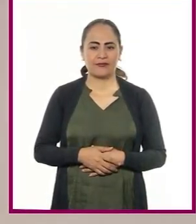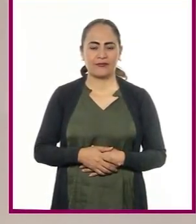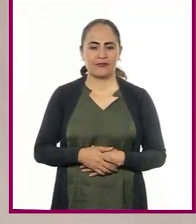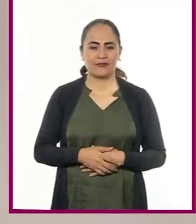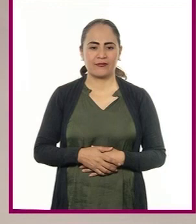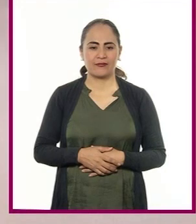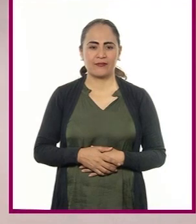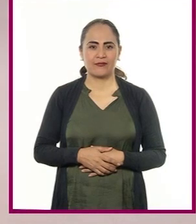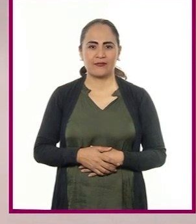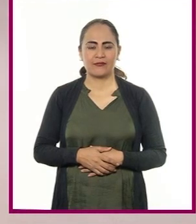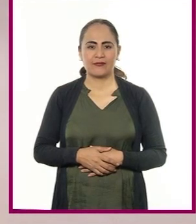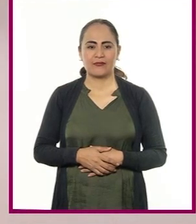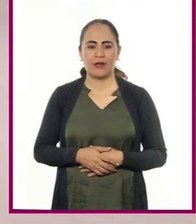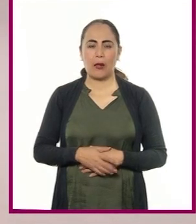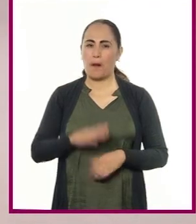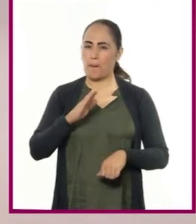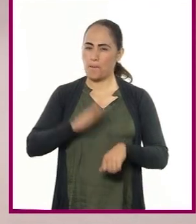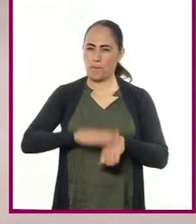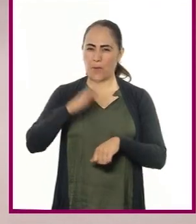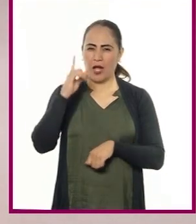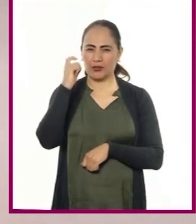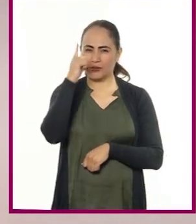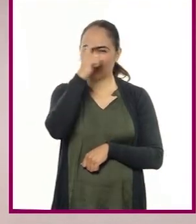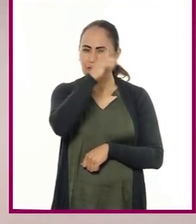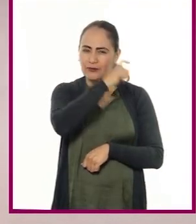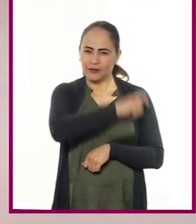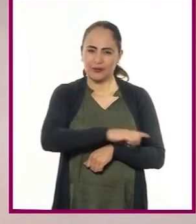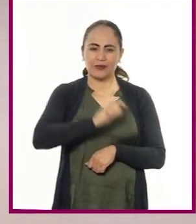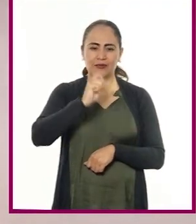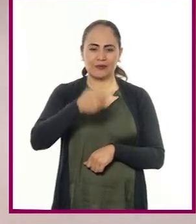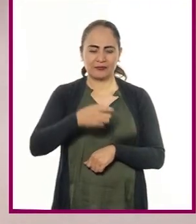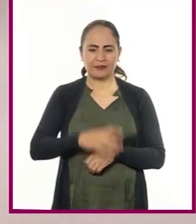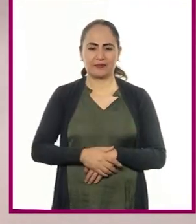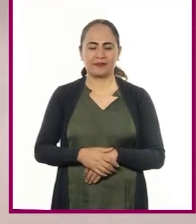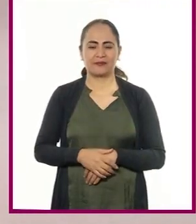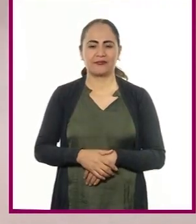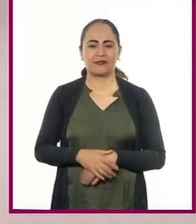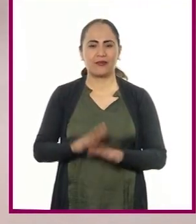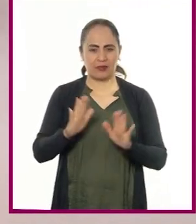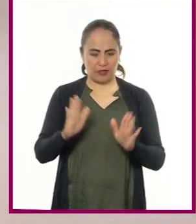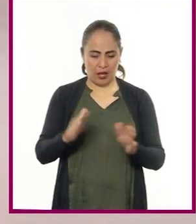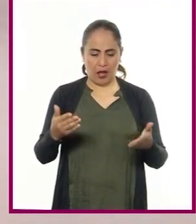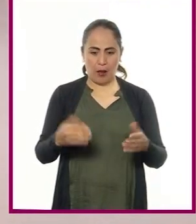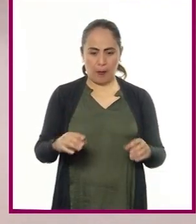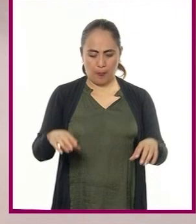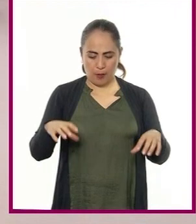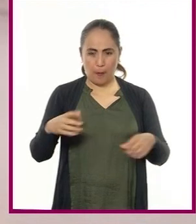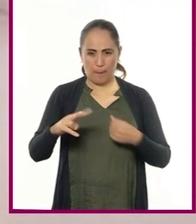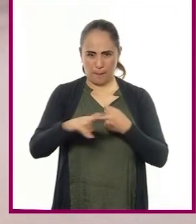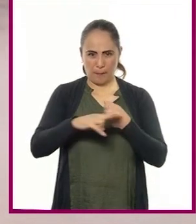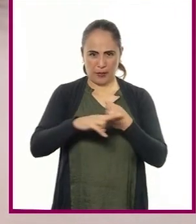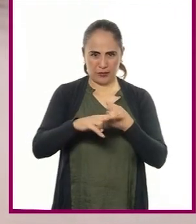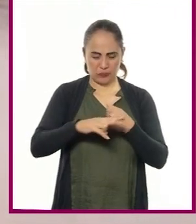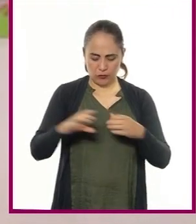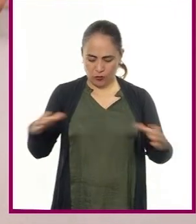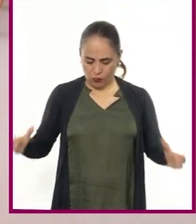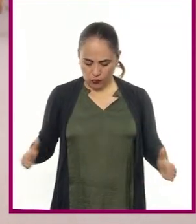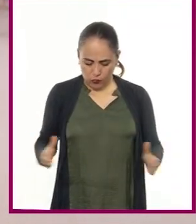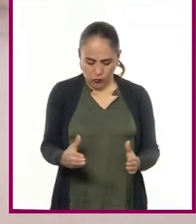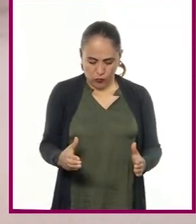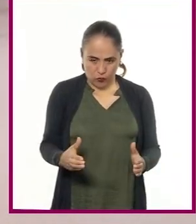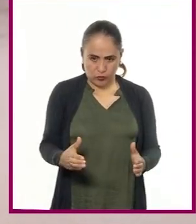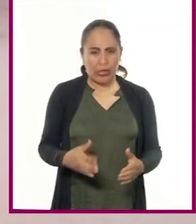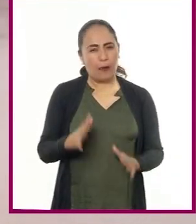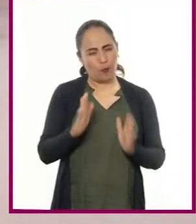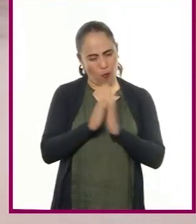Gol. Vamos a hacerlo más complicado. No, no, no, eso no, tampoco. Vamos a cerrarlo un poquito más. Maestra, hay que meterle un poquito de